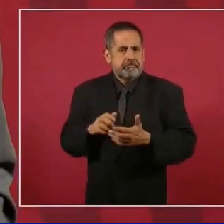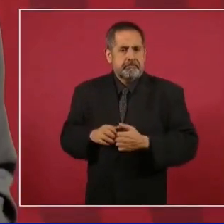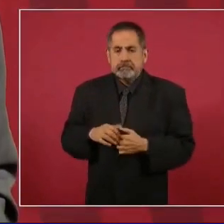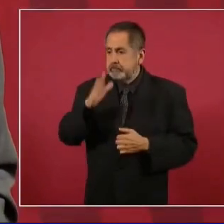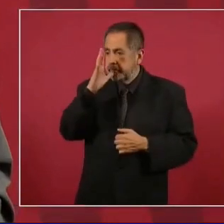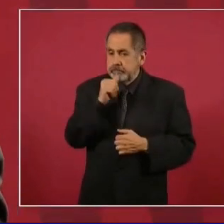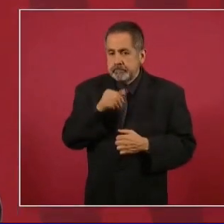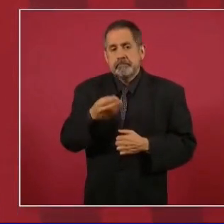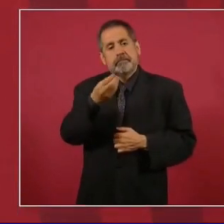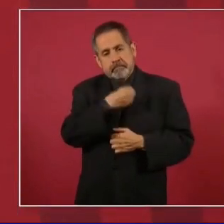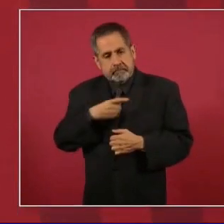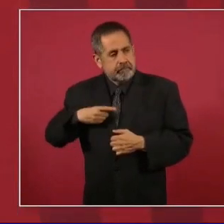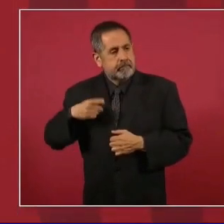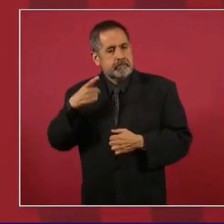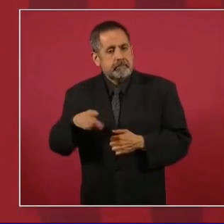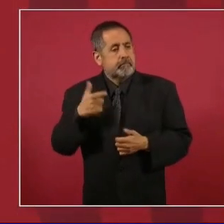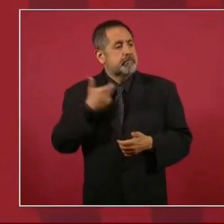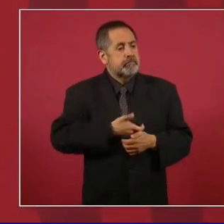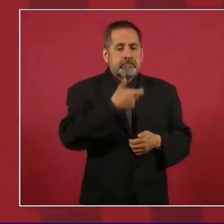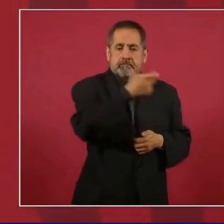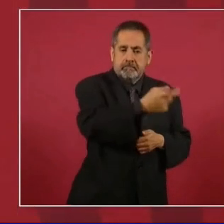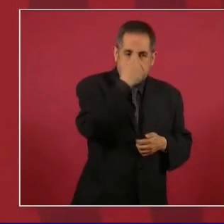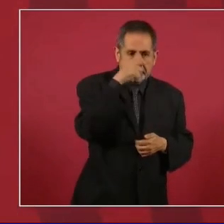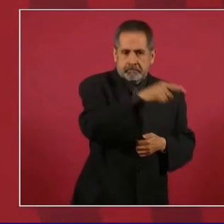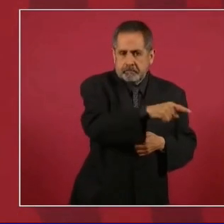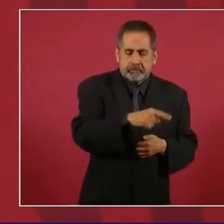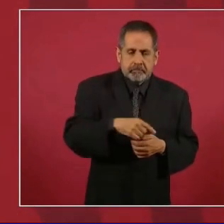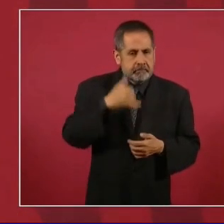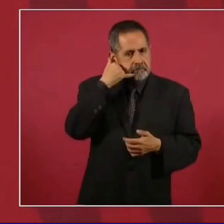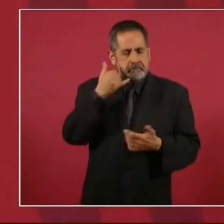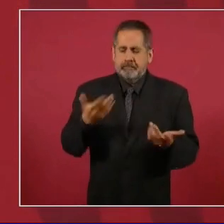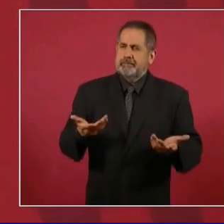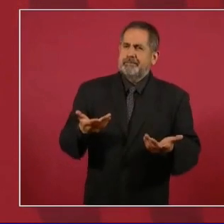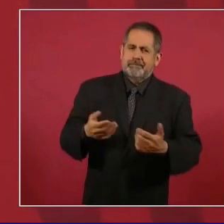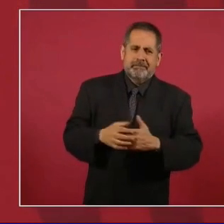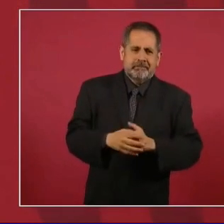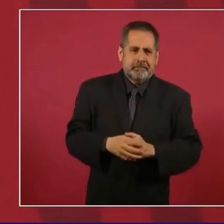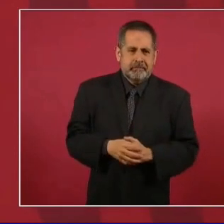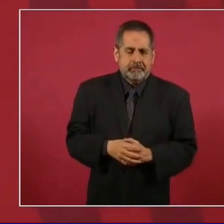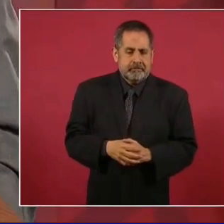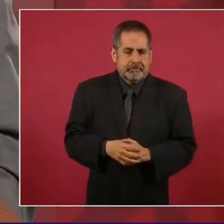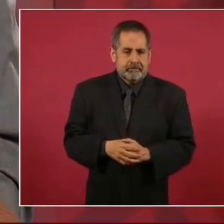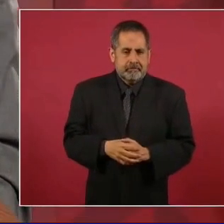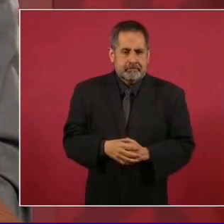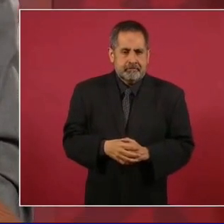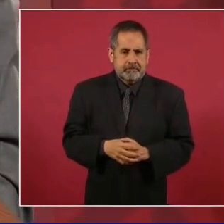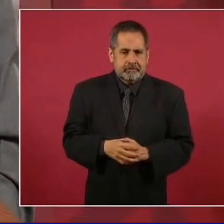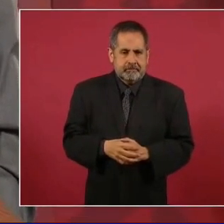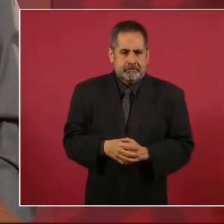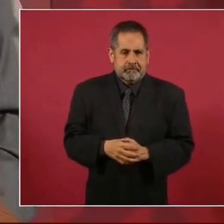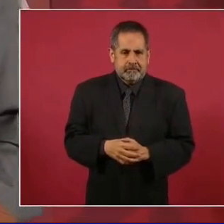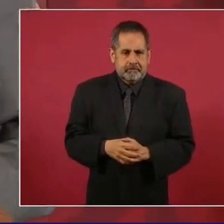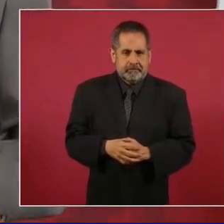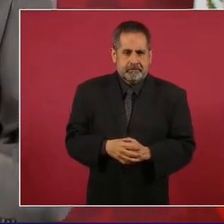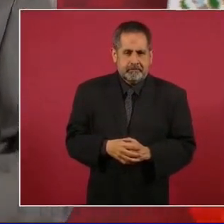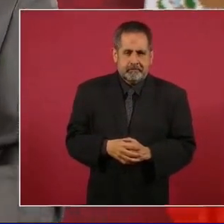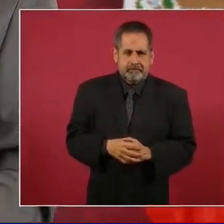no podemos legalmente. porque